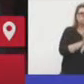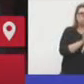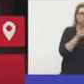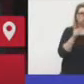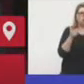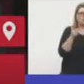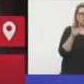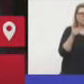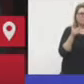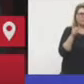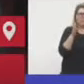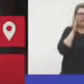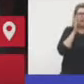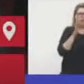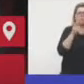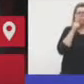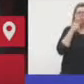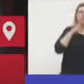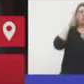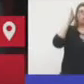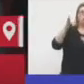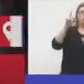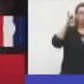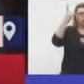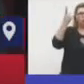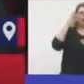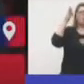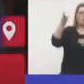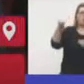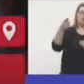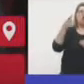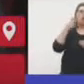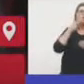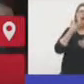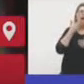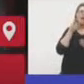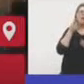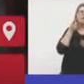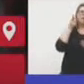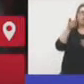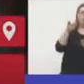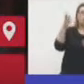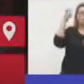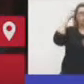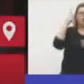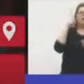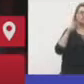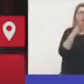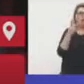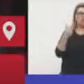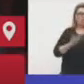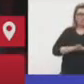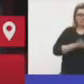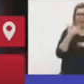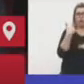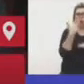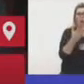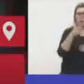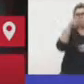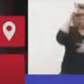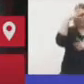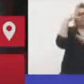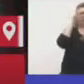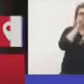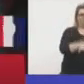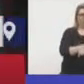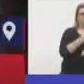Aparte, uno de esos jueces, hoy el presidente de la Corte, el doctor Rosati, fue ministro de Néstor Kirchner, peronista